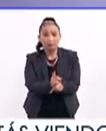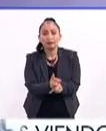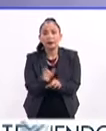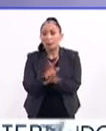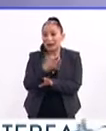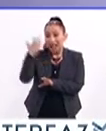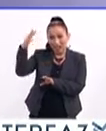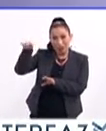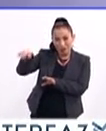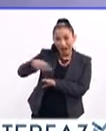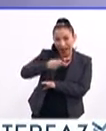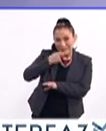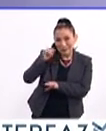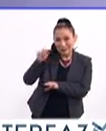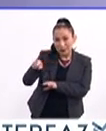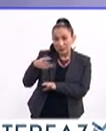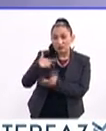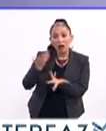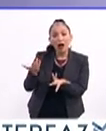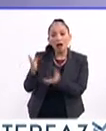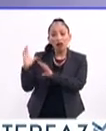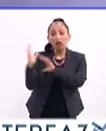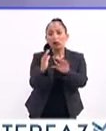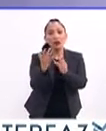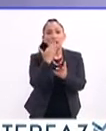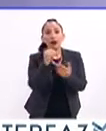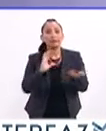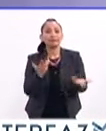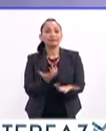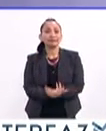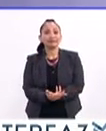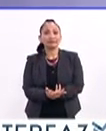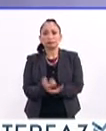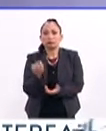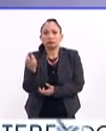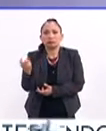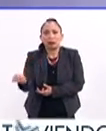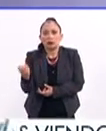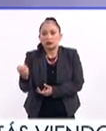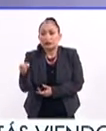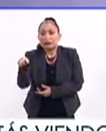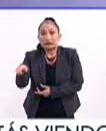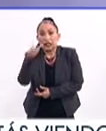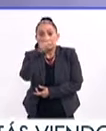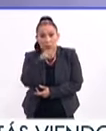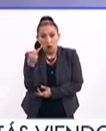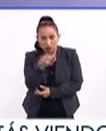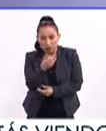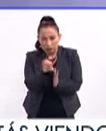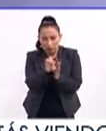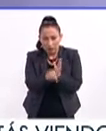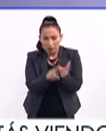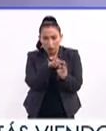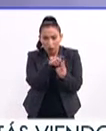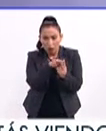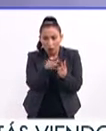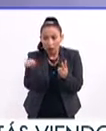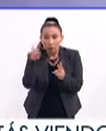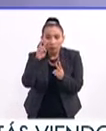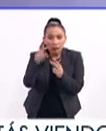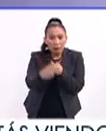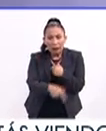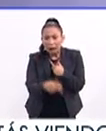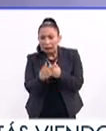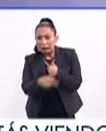porque los adultos ya no la están transmitiendo. En ese sentido, estas lenguas que se encuentran en esta